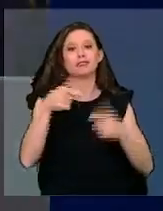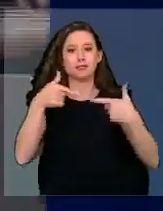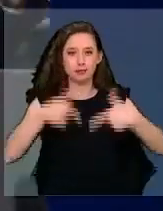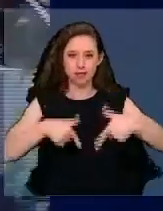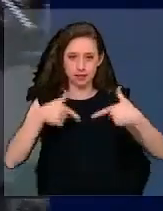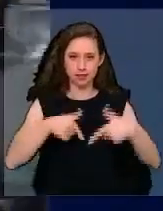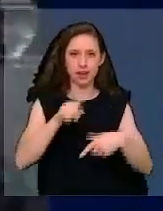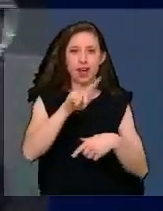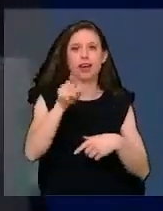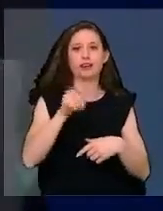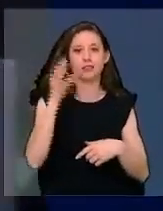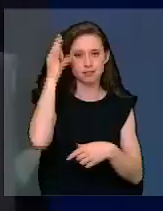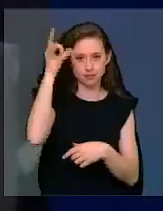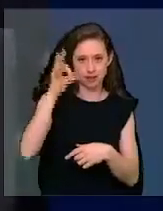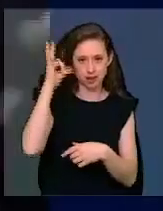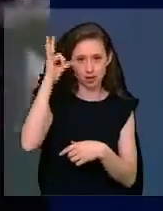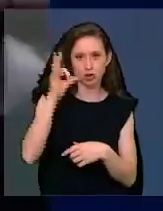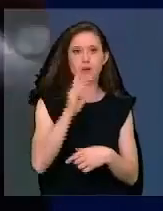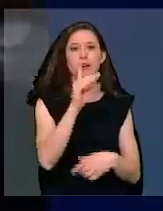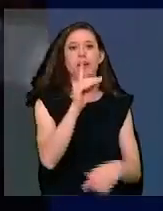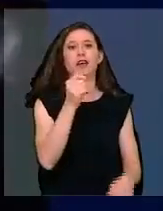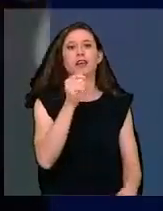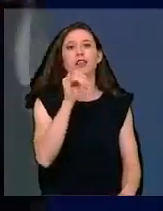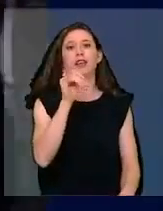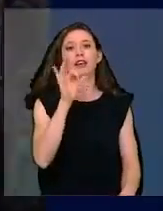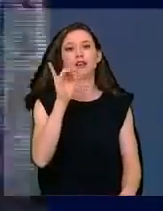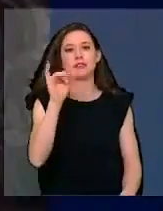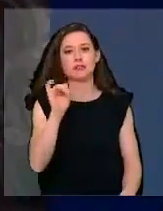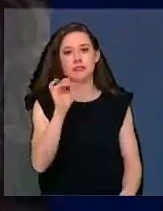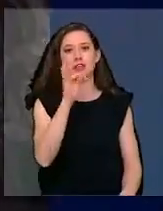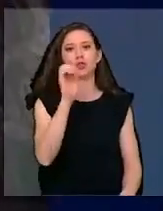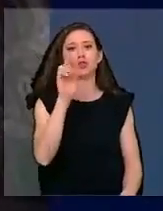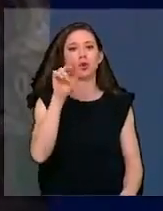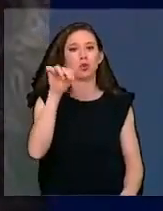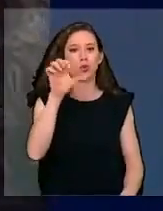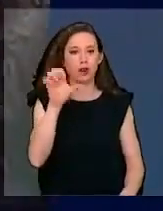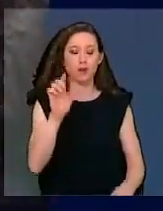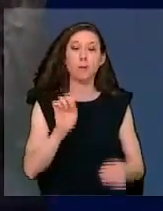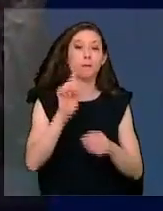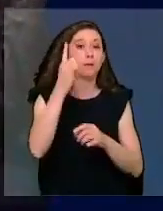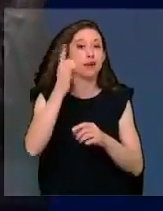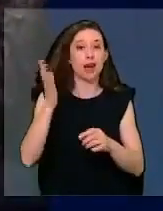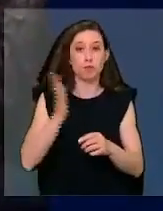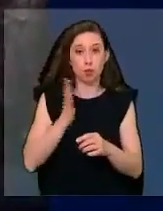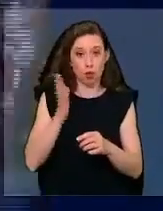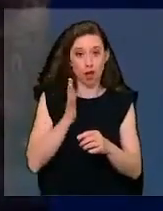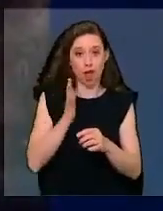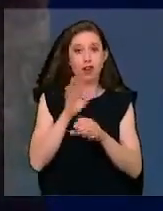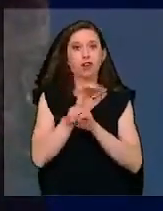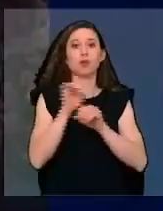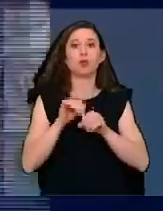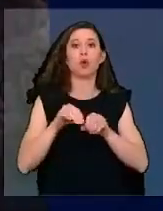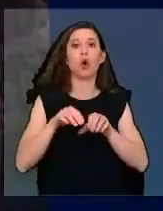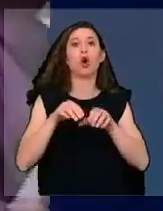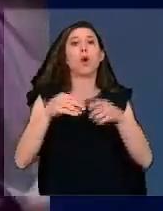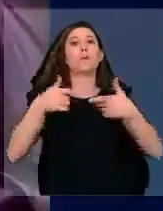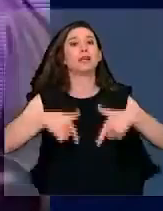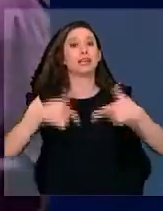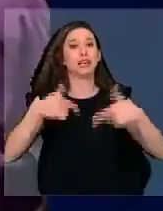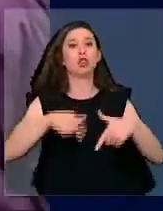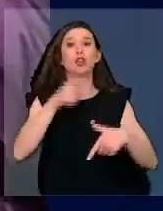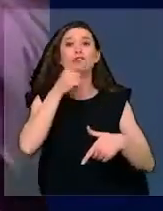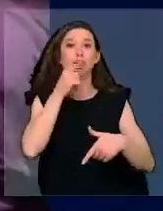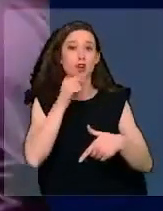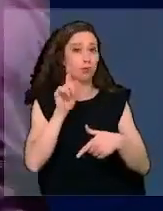y ex legisladora Daisy Turner fue la primera mujer de la historia del país en ocupar el cargo de ministra